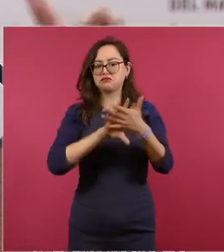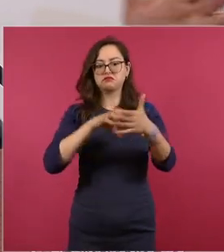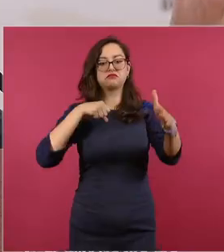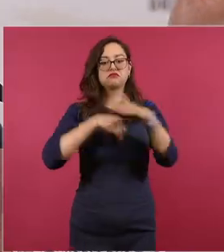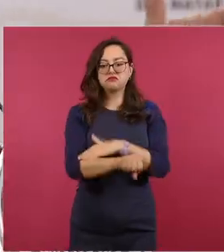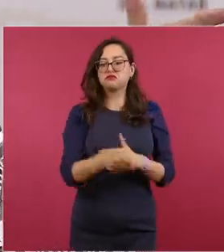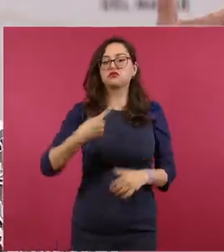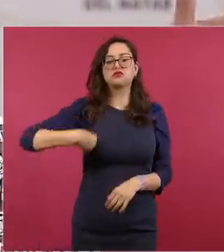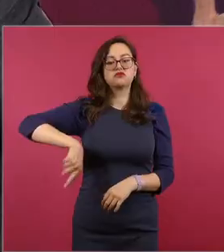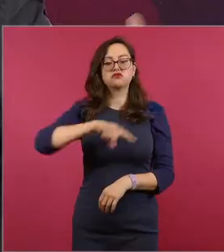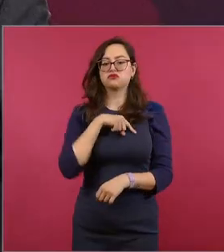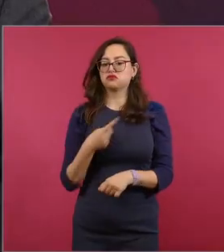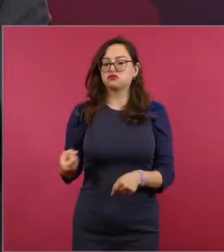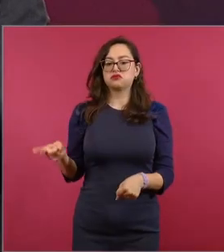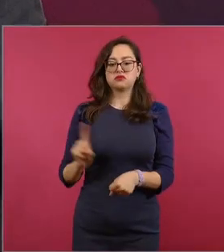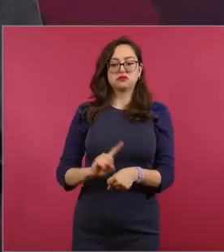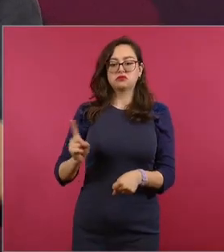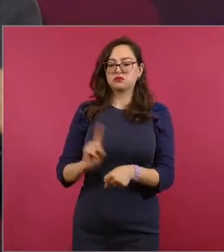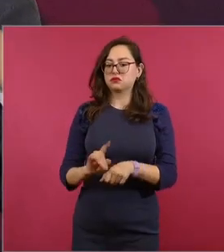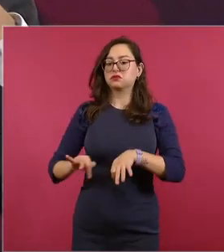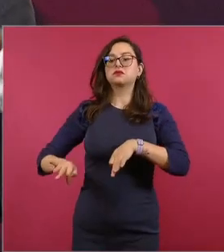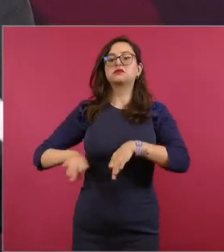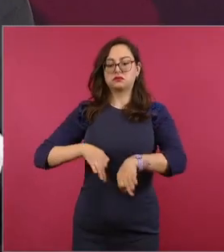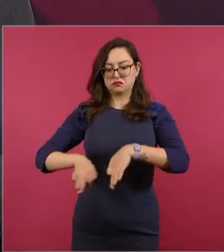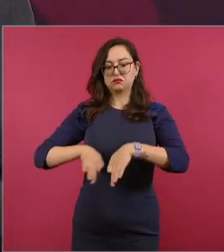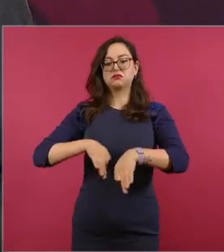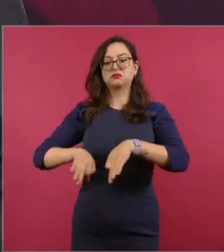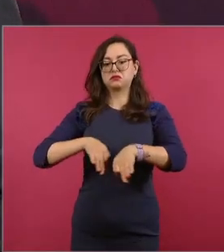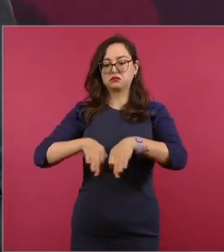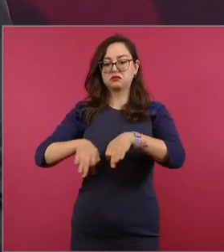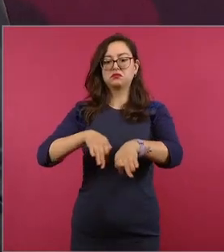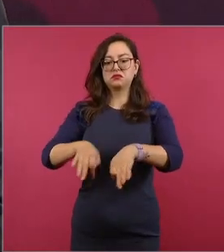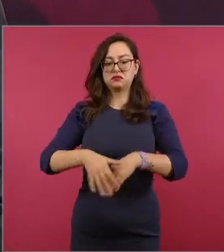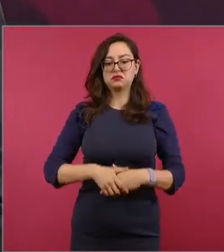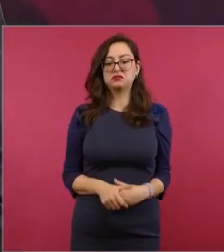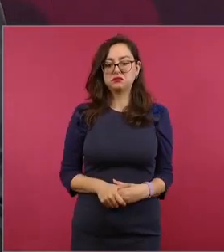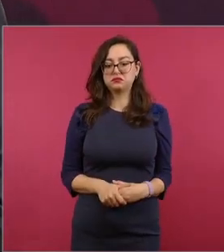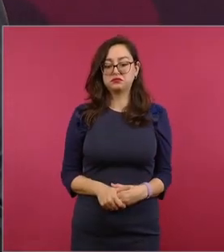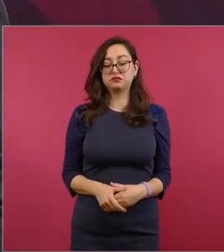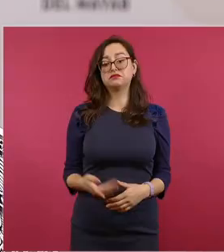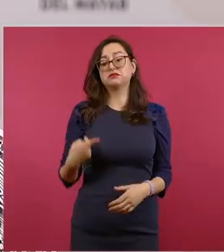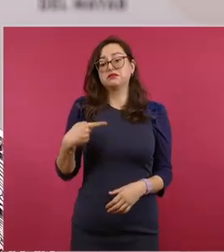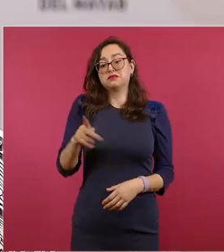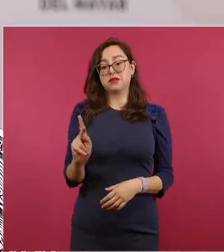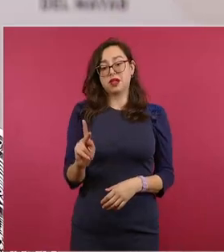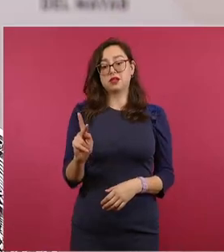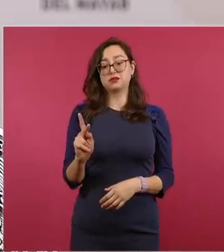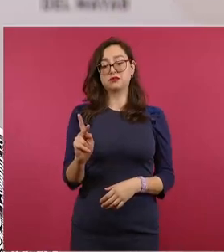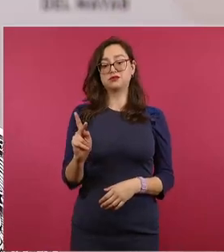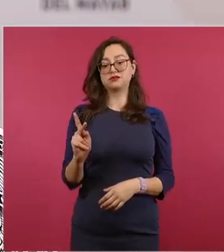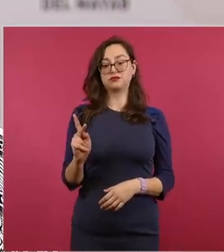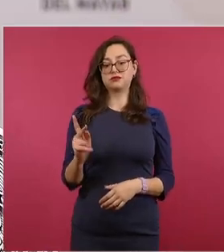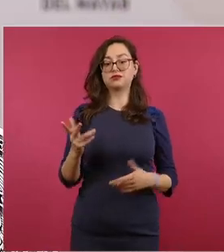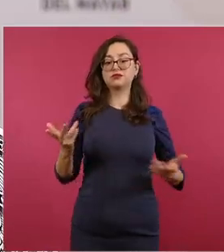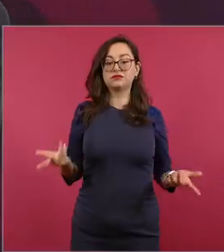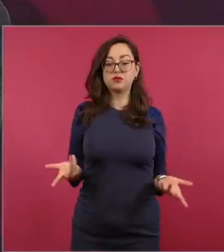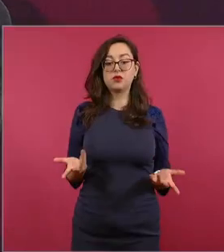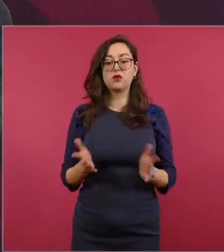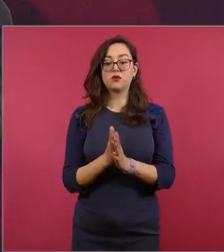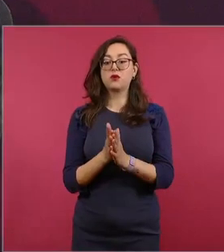Estamos trabajando todo el tiempo. Nada más que le insisto, ¿sí?,